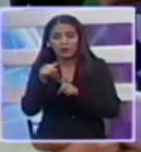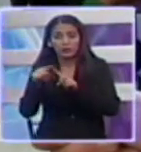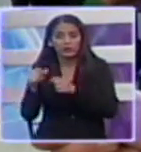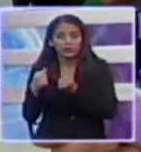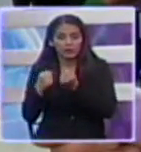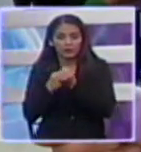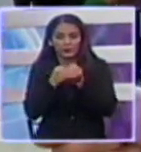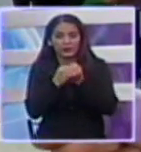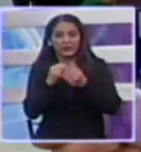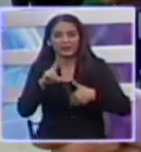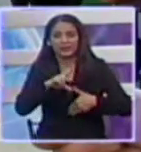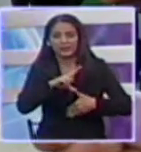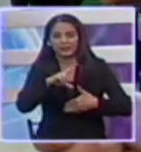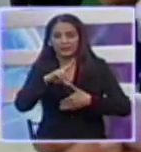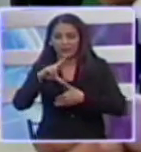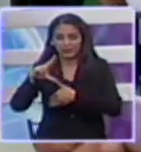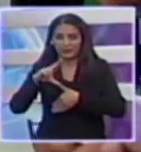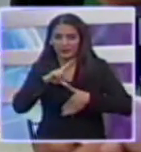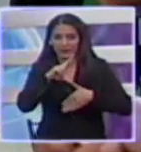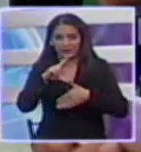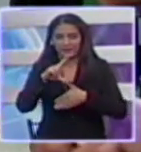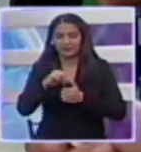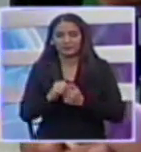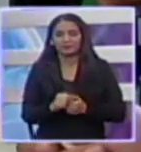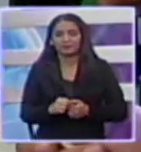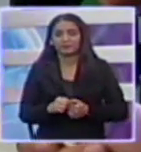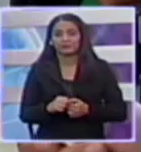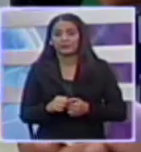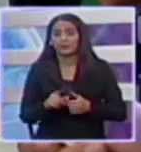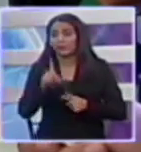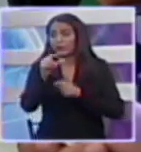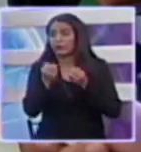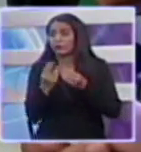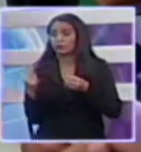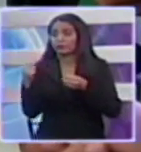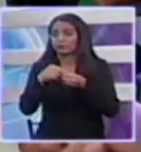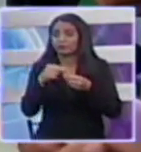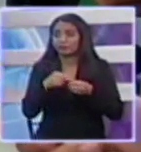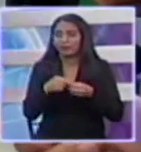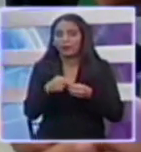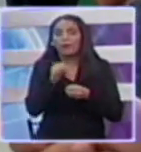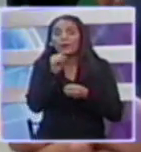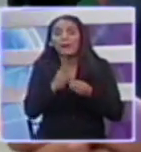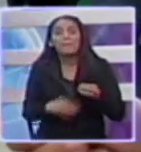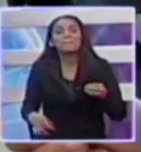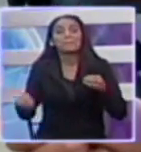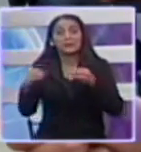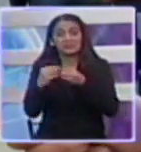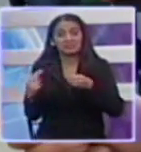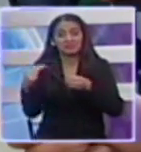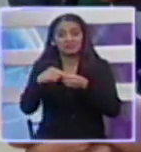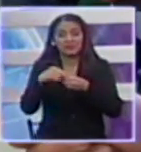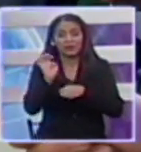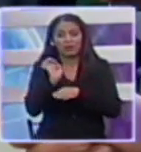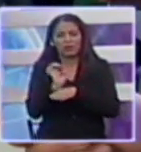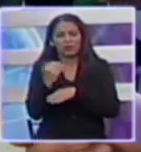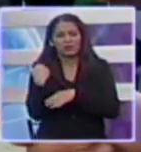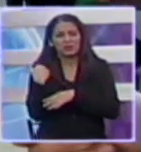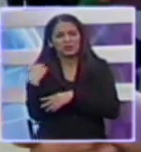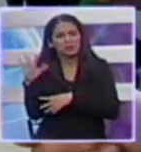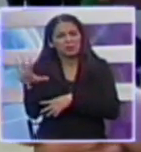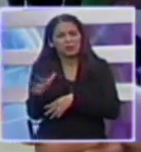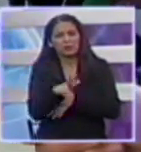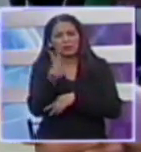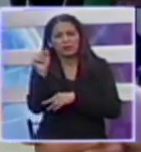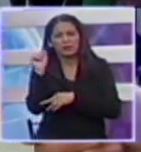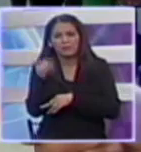alcanzamos esta meta. En todo caso, Ecuador tiene como casi estamos a 3.000 alumnos, pero queremos